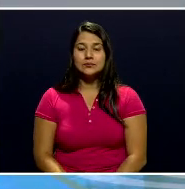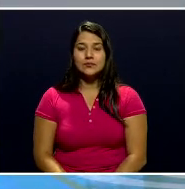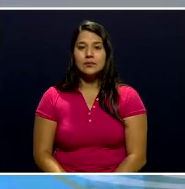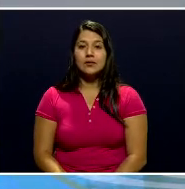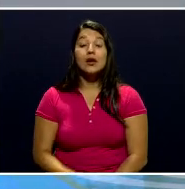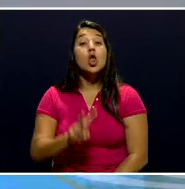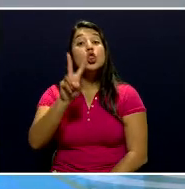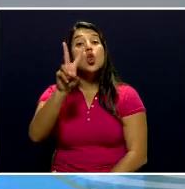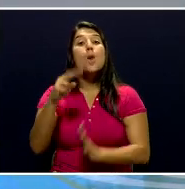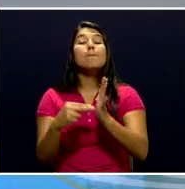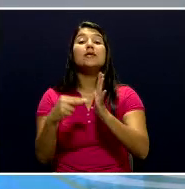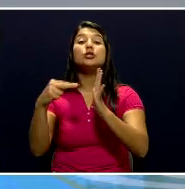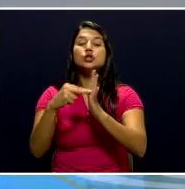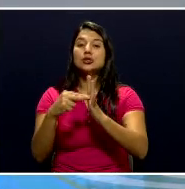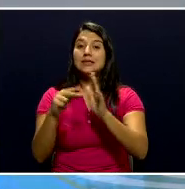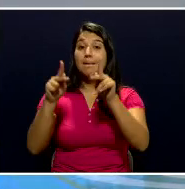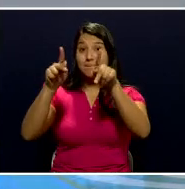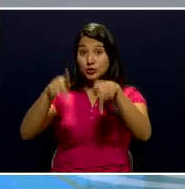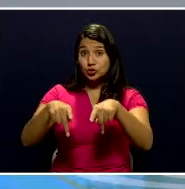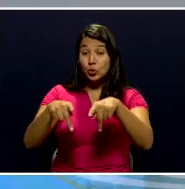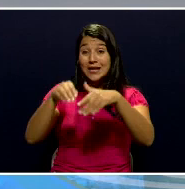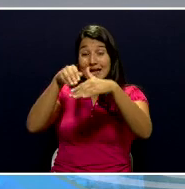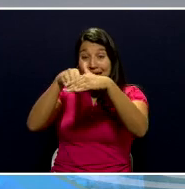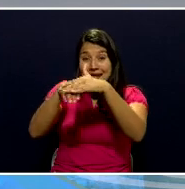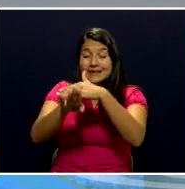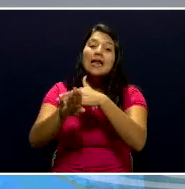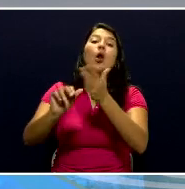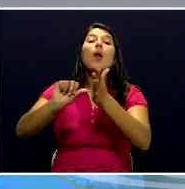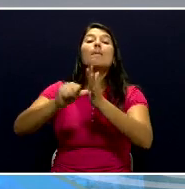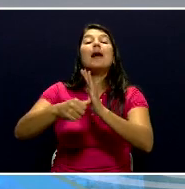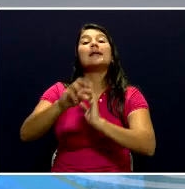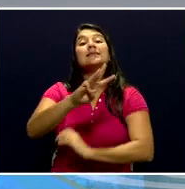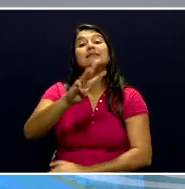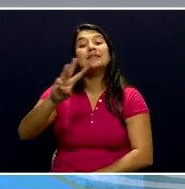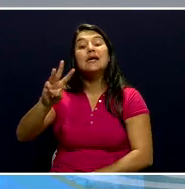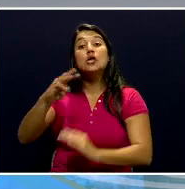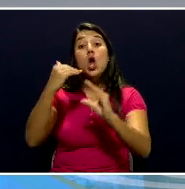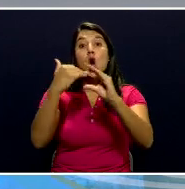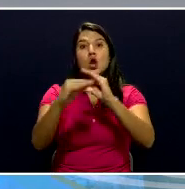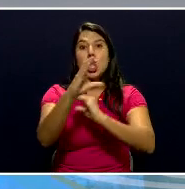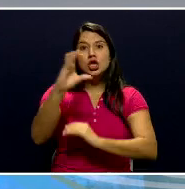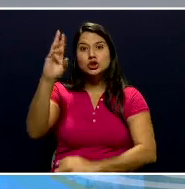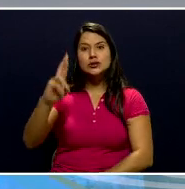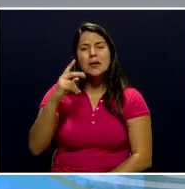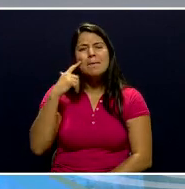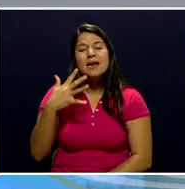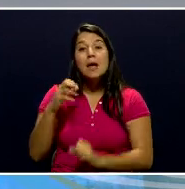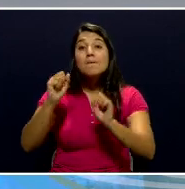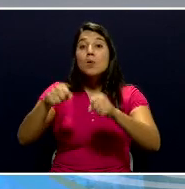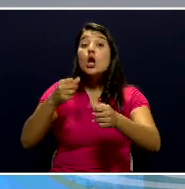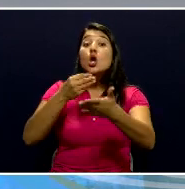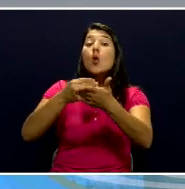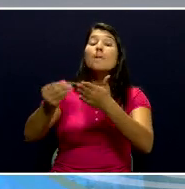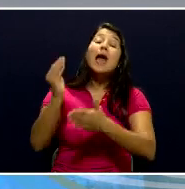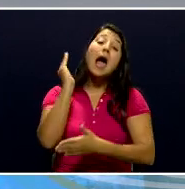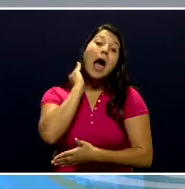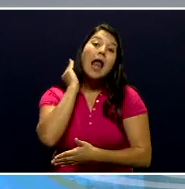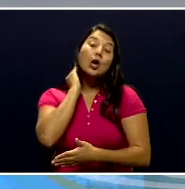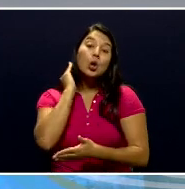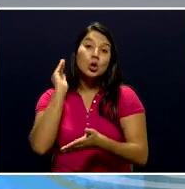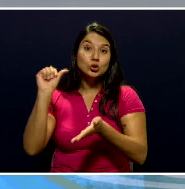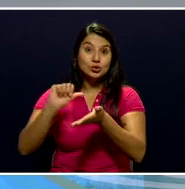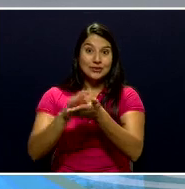Más de 2 millones de personas ingresaron a la página de Correos de Costa Rica para adquirir alcohol en gel de la